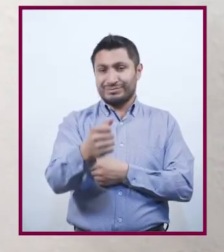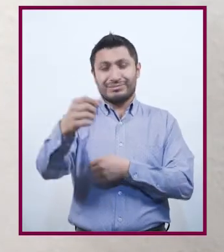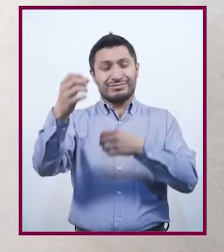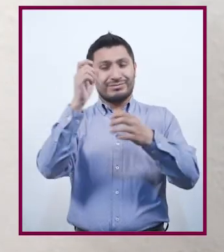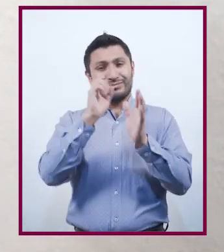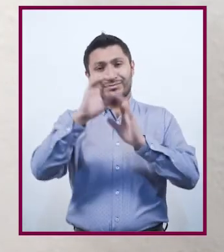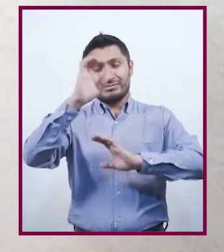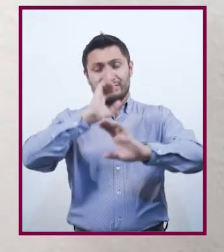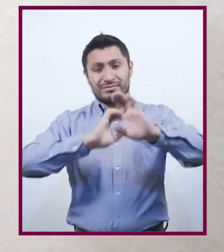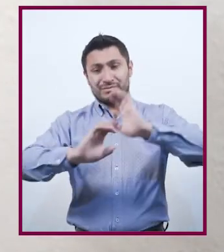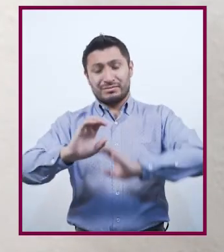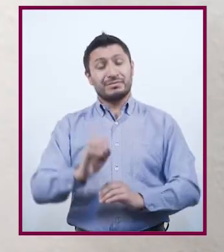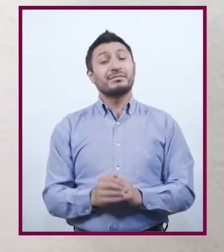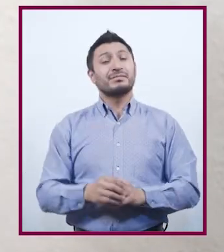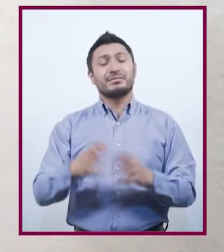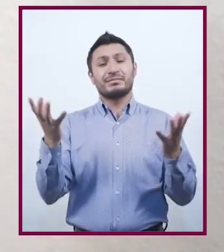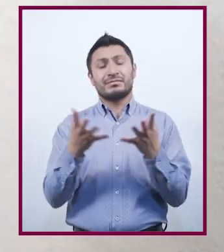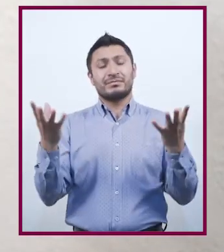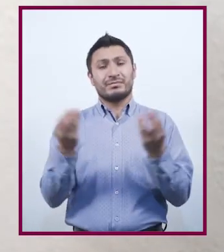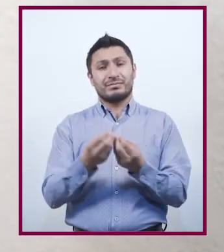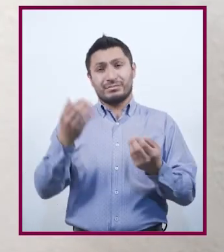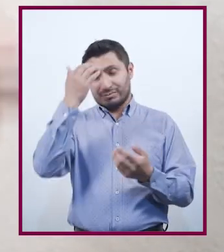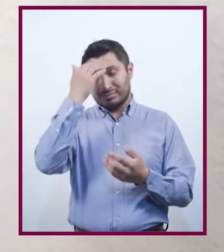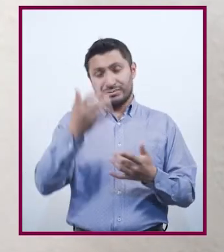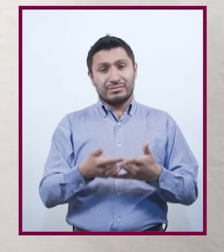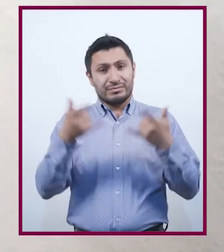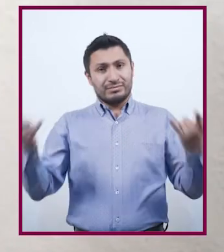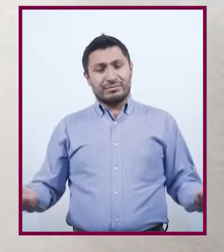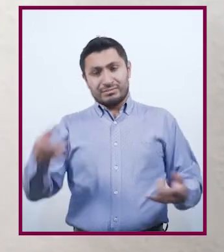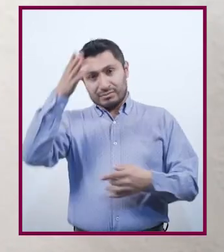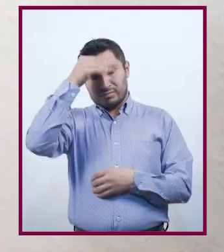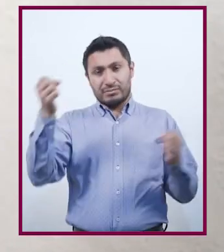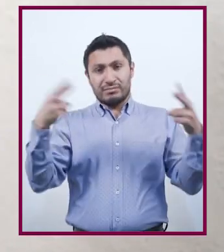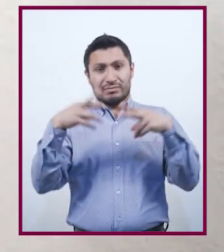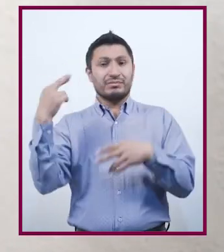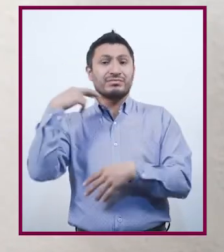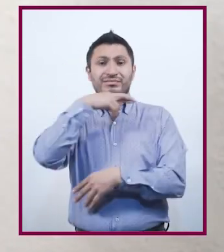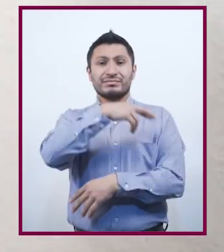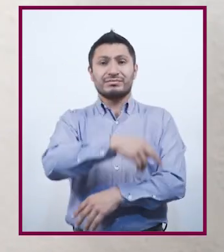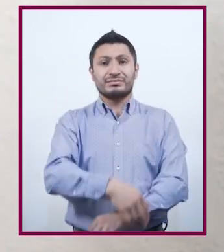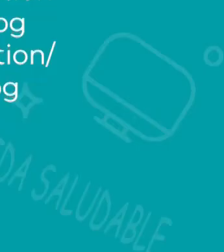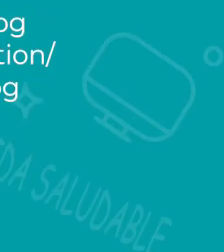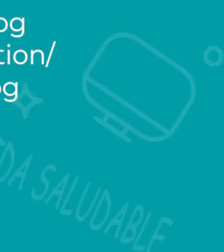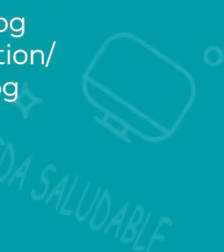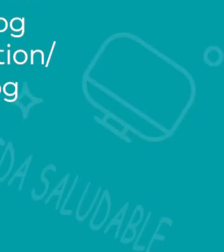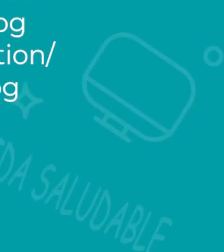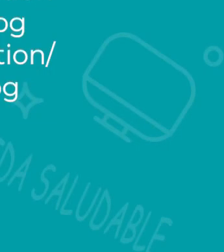no dudes en escribirnos. Hagamos conciencia histórica. Nos vemos y nos escuchamos pronto.